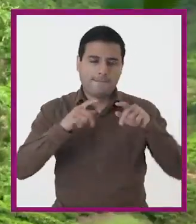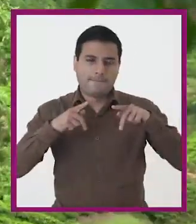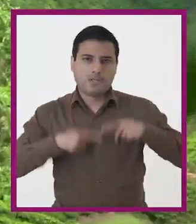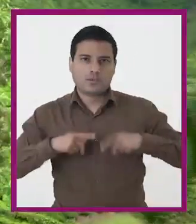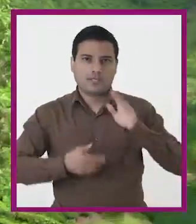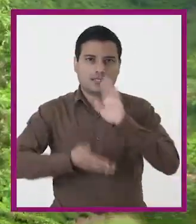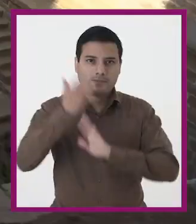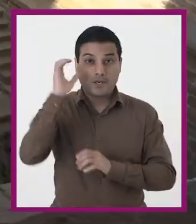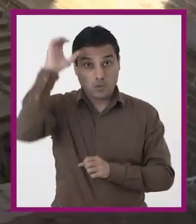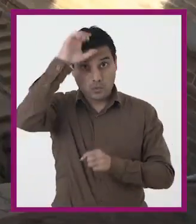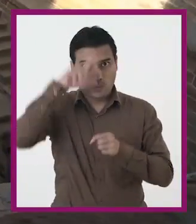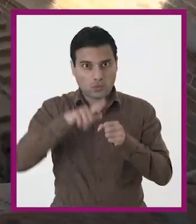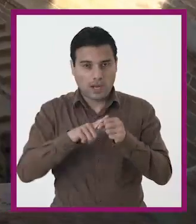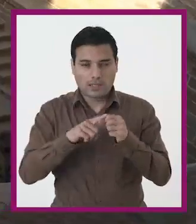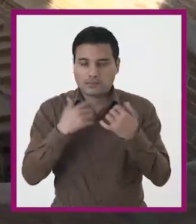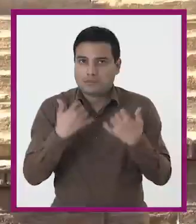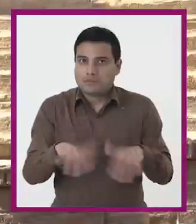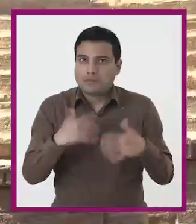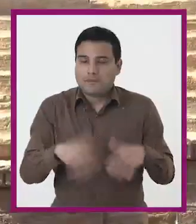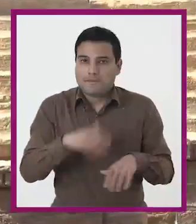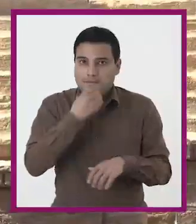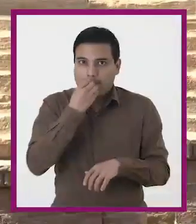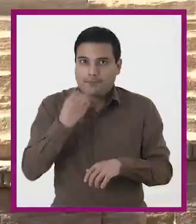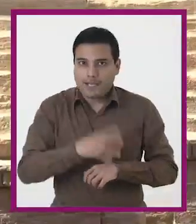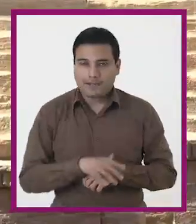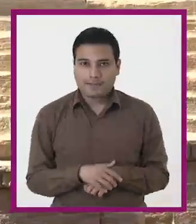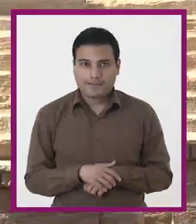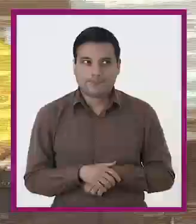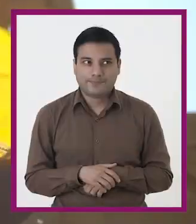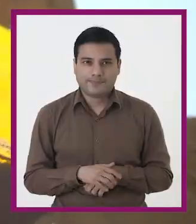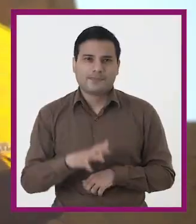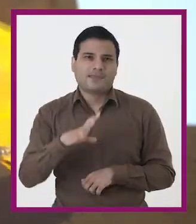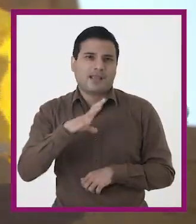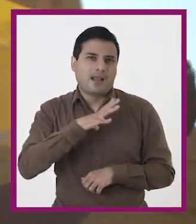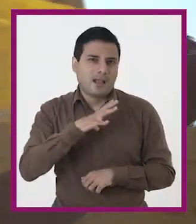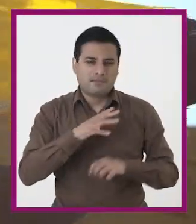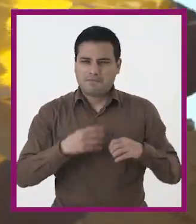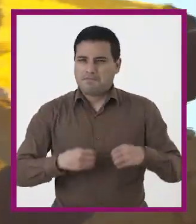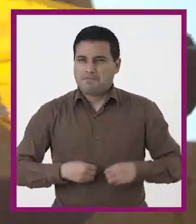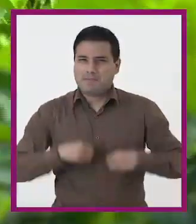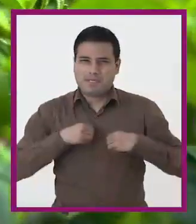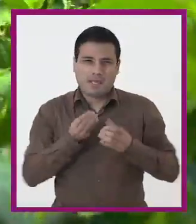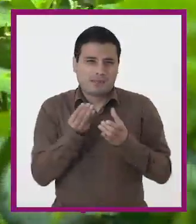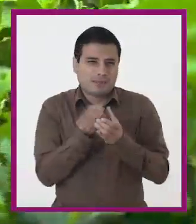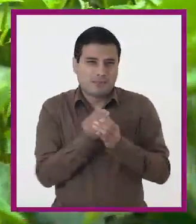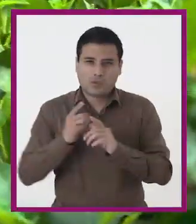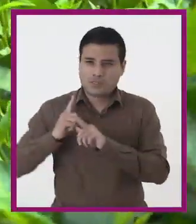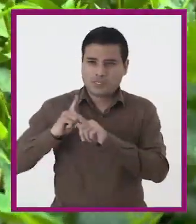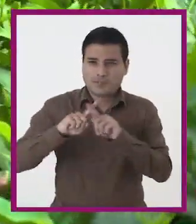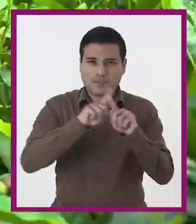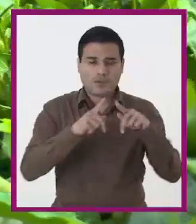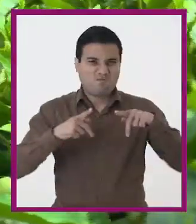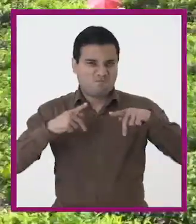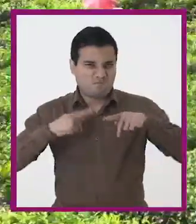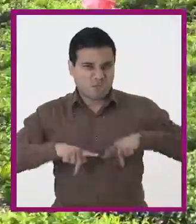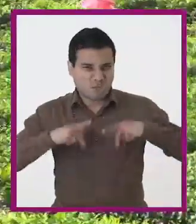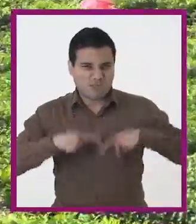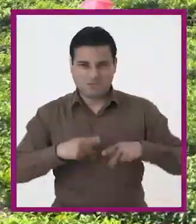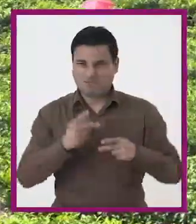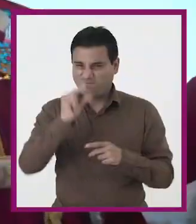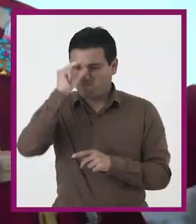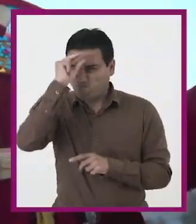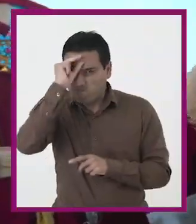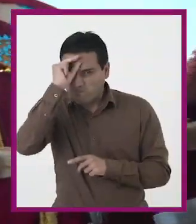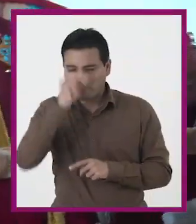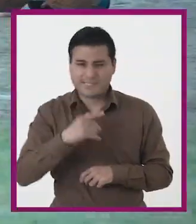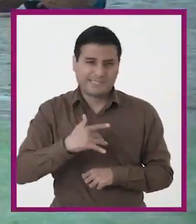cultura, tejiendo desde hace milenios redes de modos de producción de la vida, de sentires y saberes,